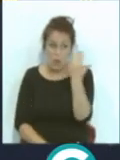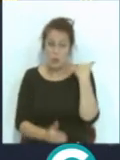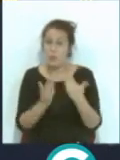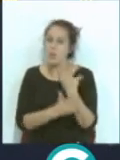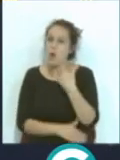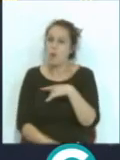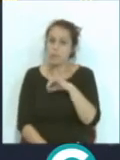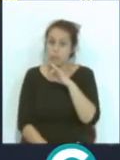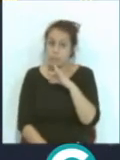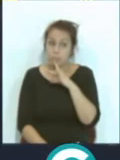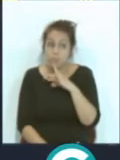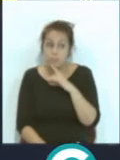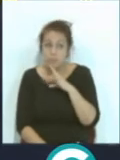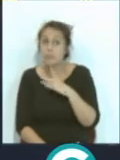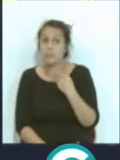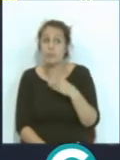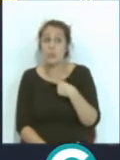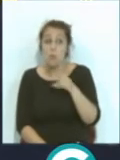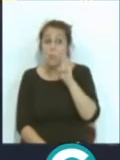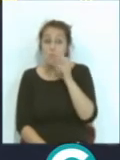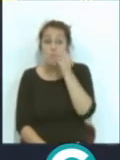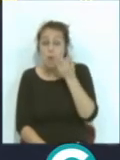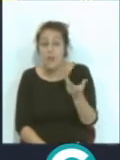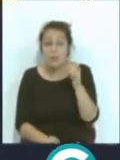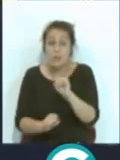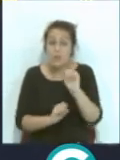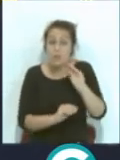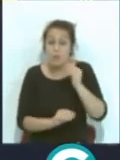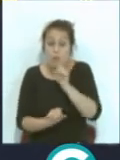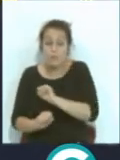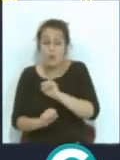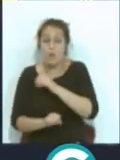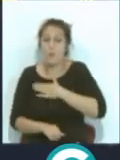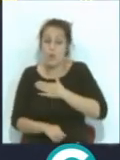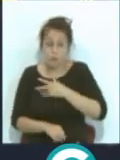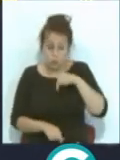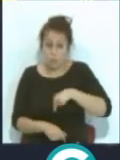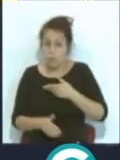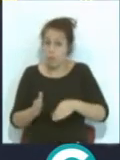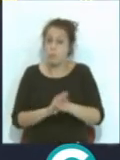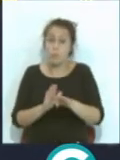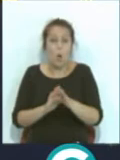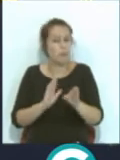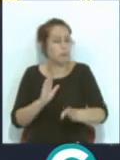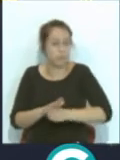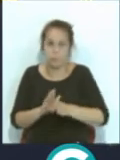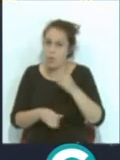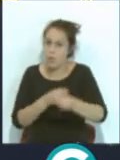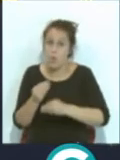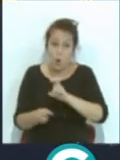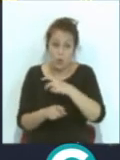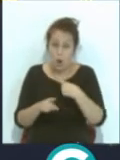descontentos los veo muy bien, que defiendan lo suyo, yo defiendo lo mío. De momento estoy aquí, pues voy a seguir haciéndolo. ¿Jugar otra cosa? ¿Podemos jugar?